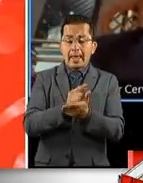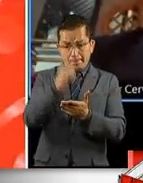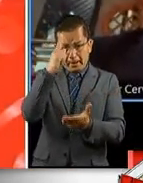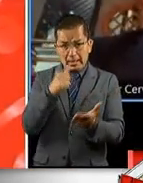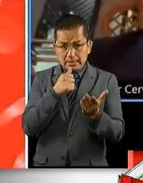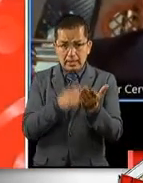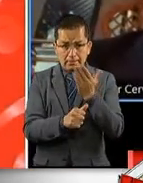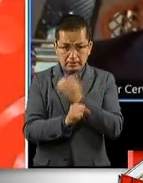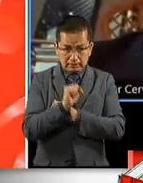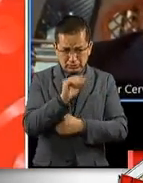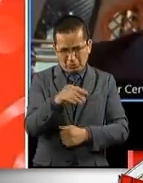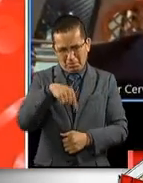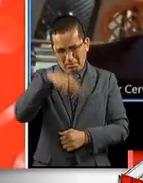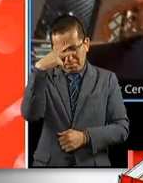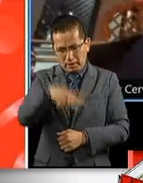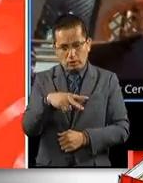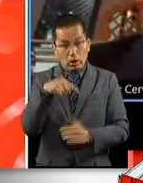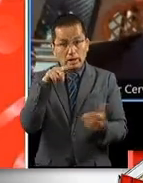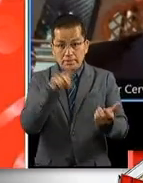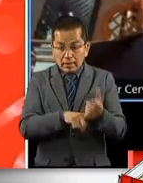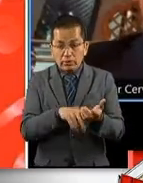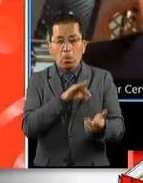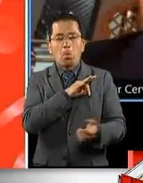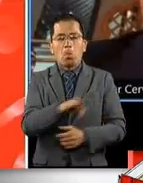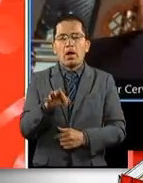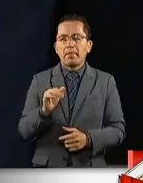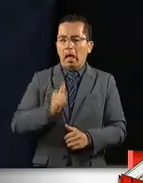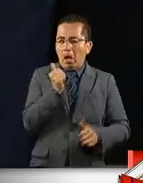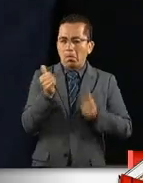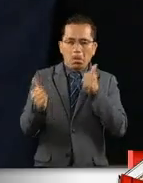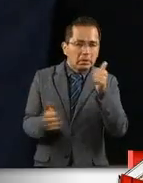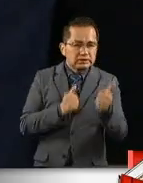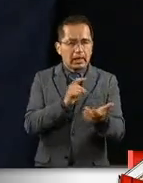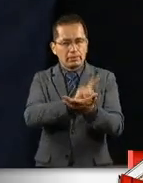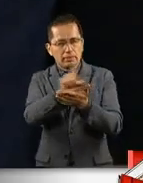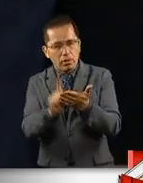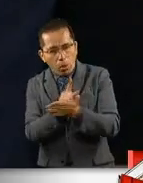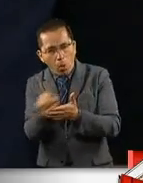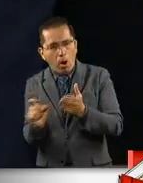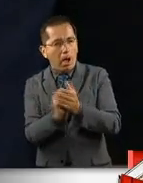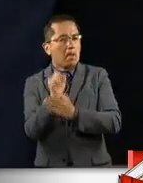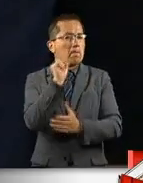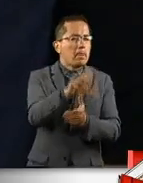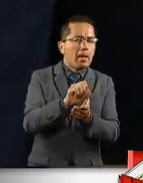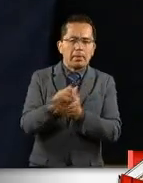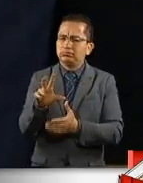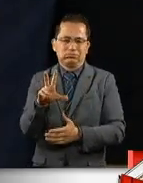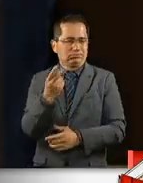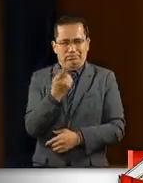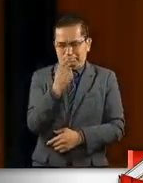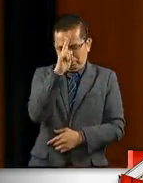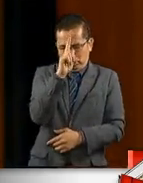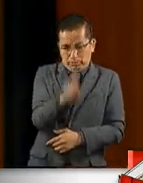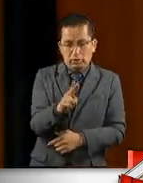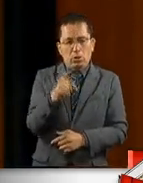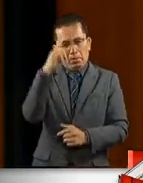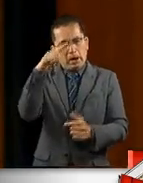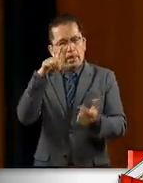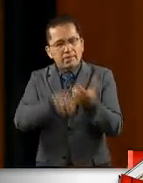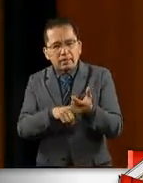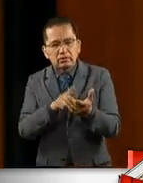prohibir en productos de servicios postales el envío de sustancias ilegales, así como psicotrópicos y